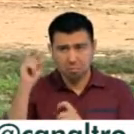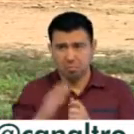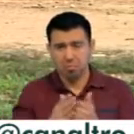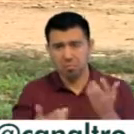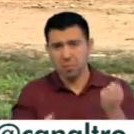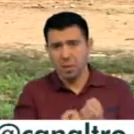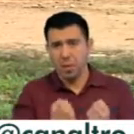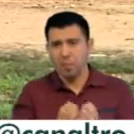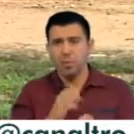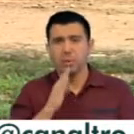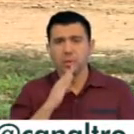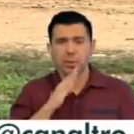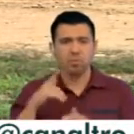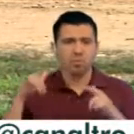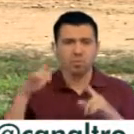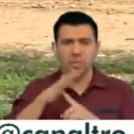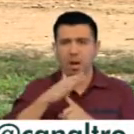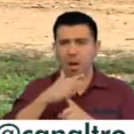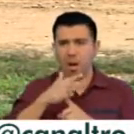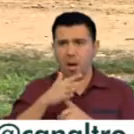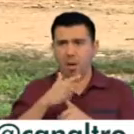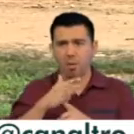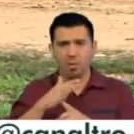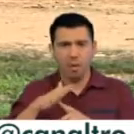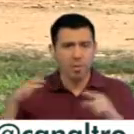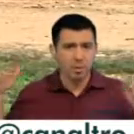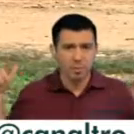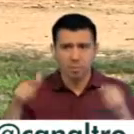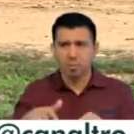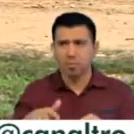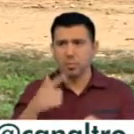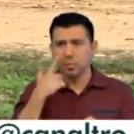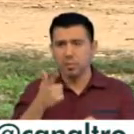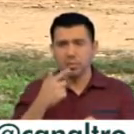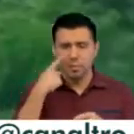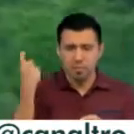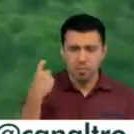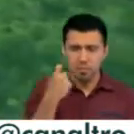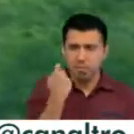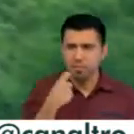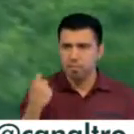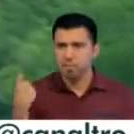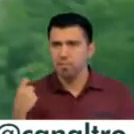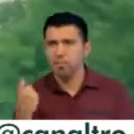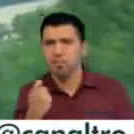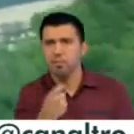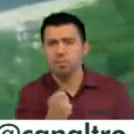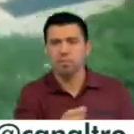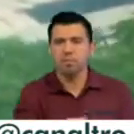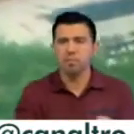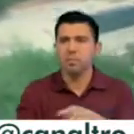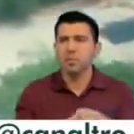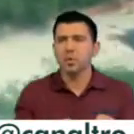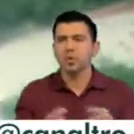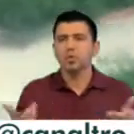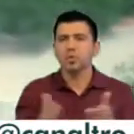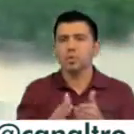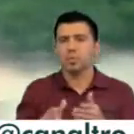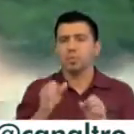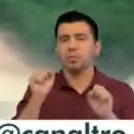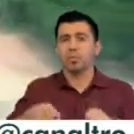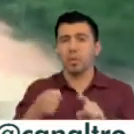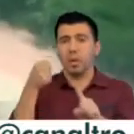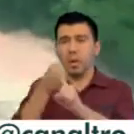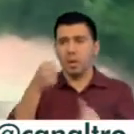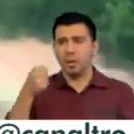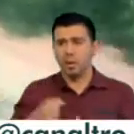con aeronaves, quienes realizaron una inspección con el fin de evitar que de pronto se presentara algún tipo de atentado a